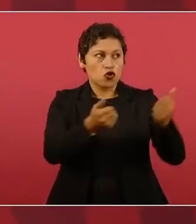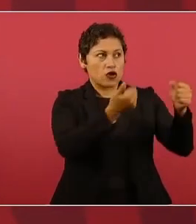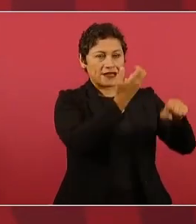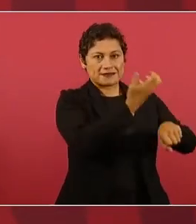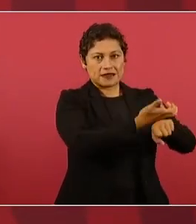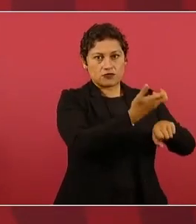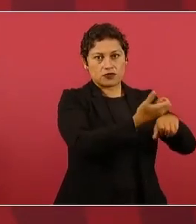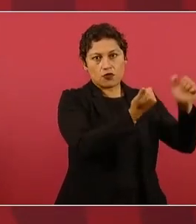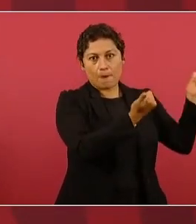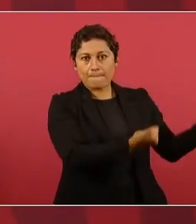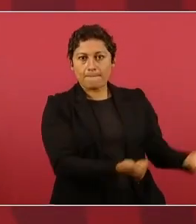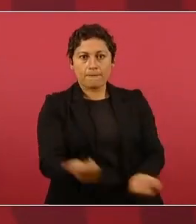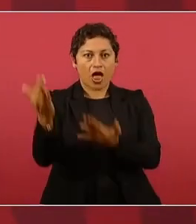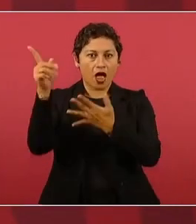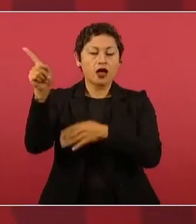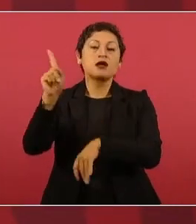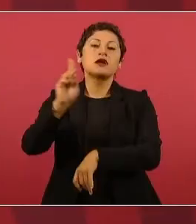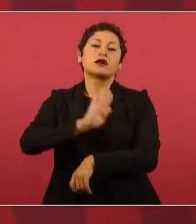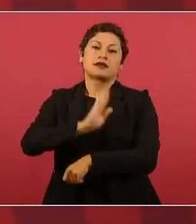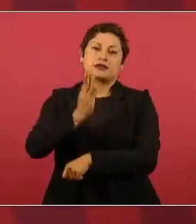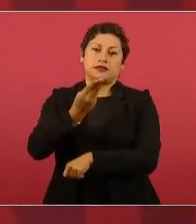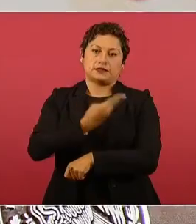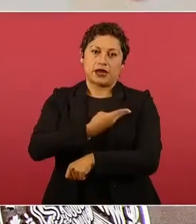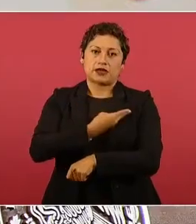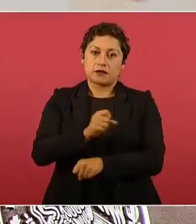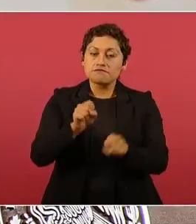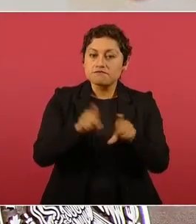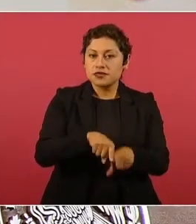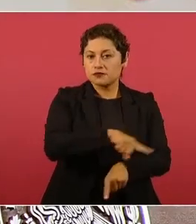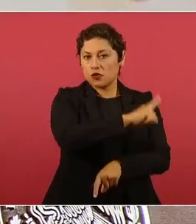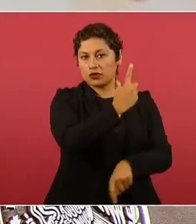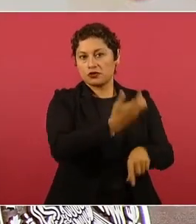Unidos, de plantas de licuefacción.